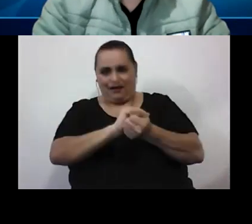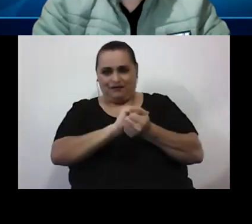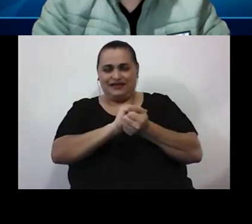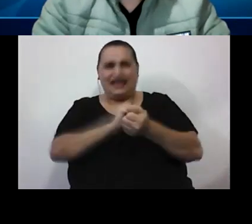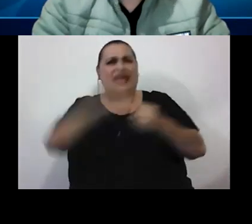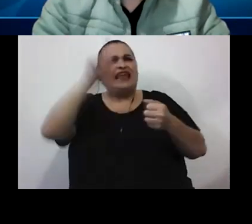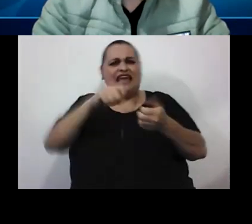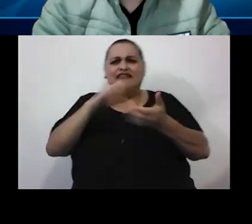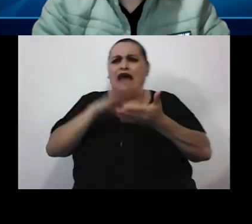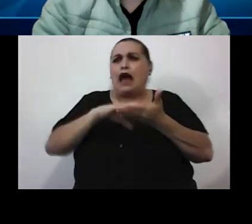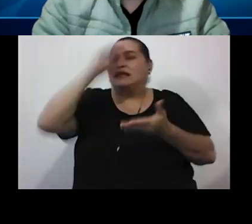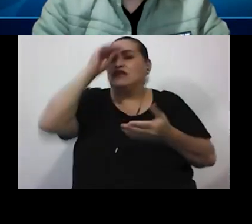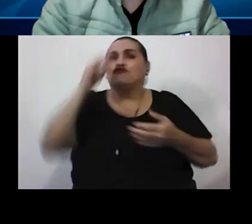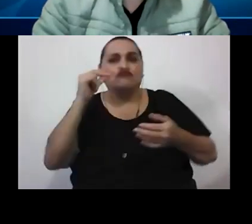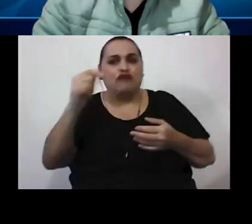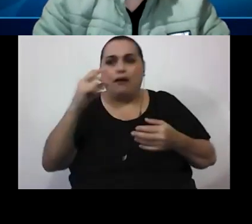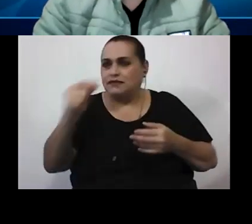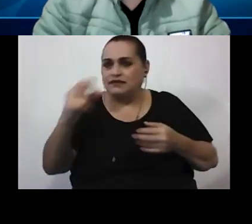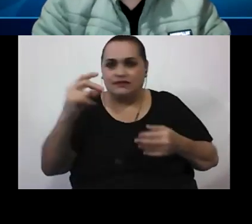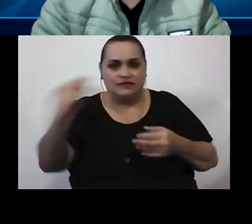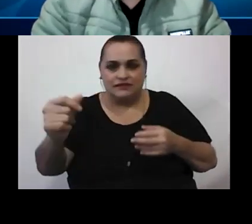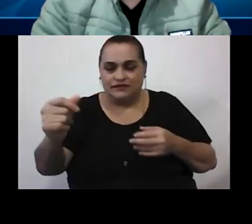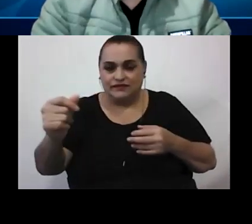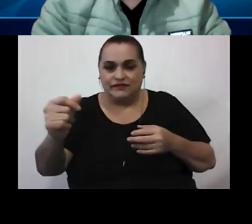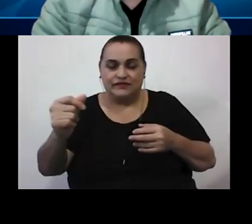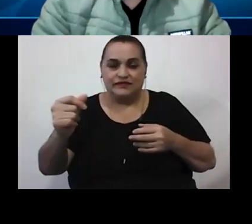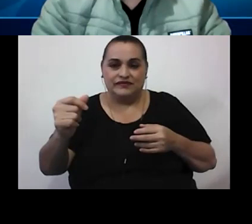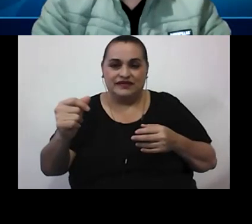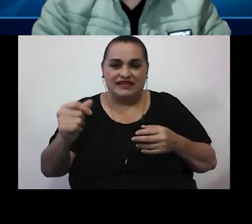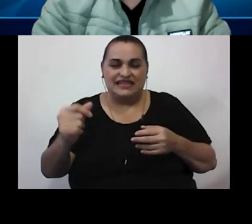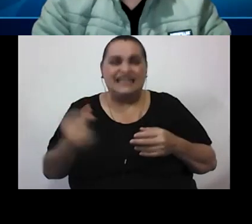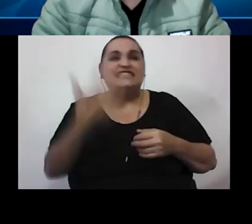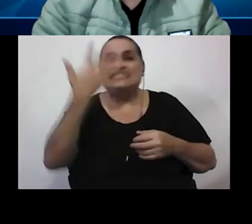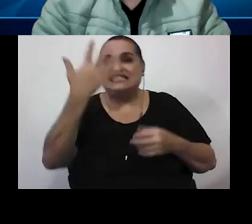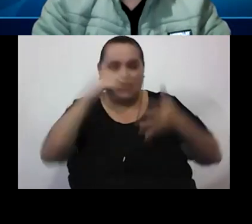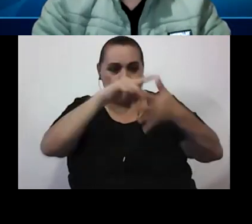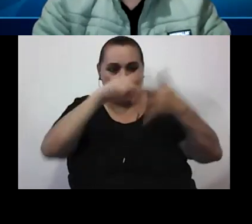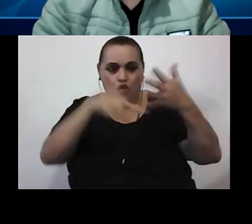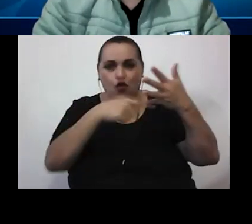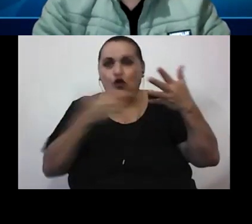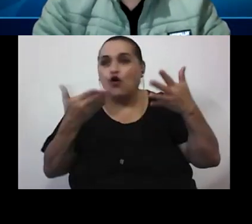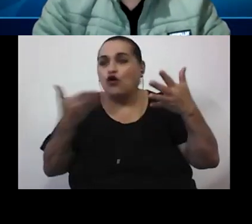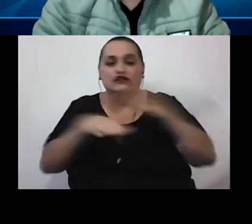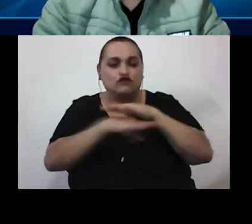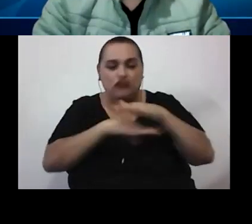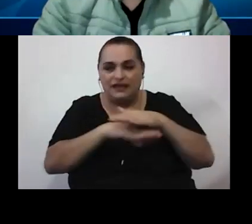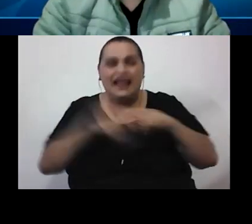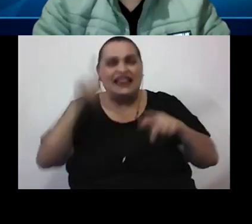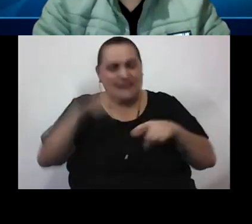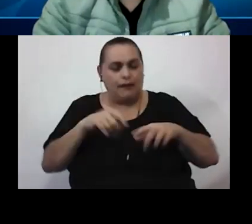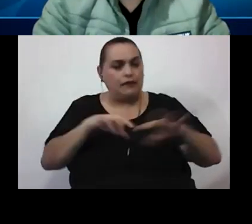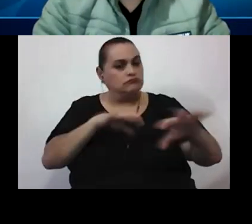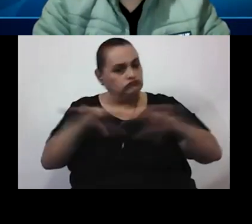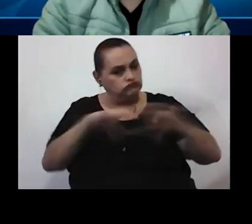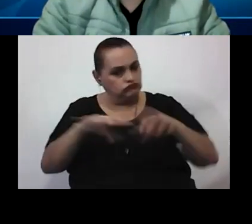aprender rápidamente, pero así, rápidamente, 5 cosas fundamentales. Desenvolverse solo,